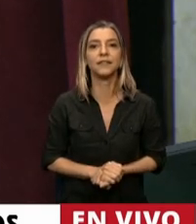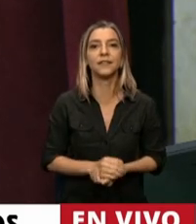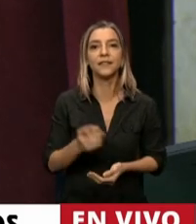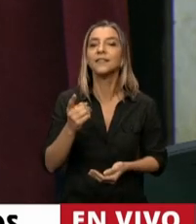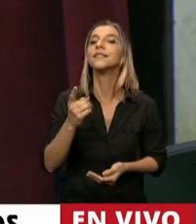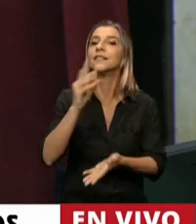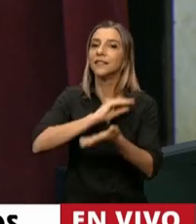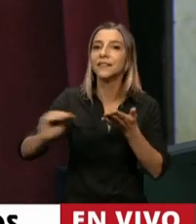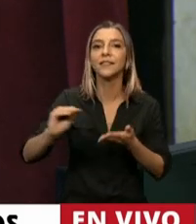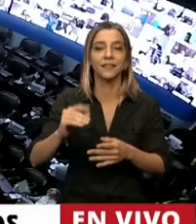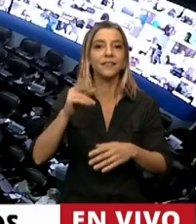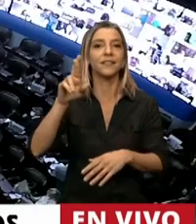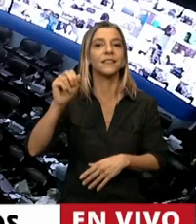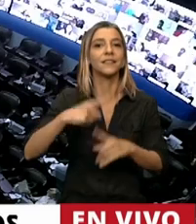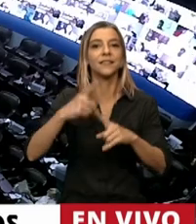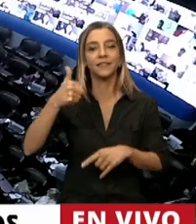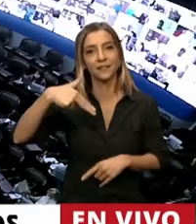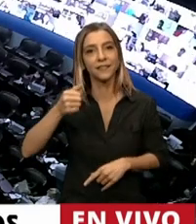Diputada Roxana Reyes.